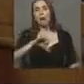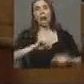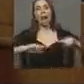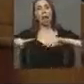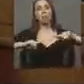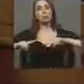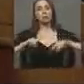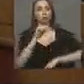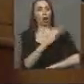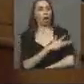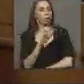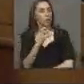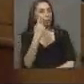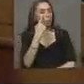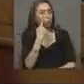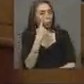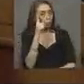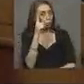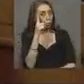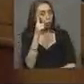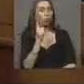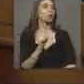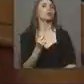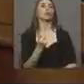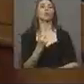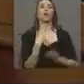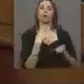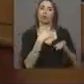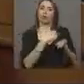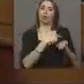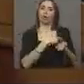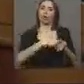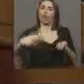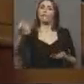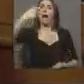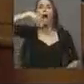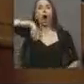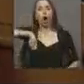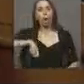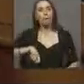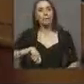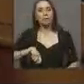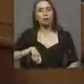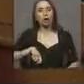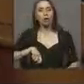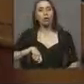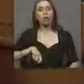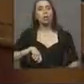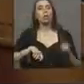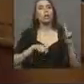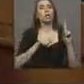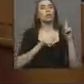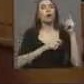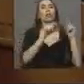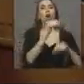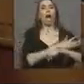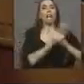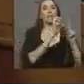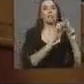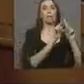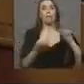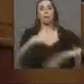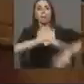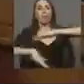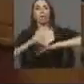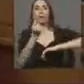Pero también pongámosle a ojo que no nos cobren a nosotros las comisiones que hacen por intermediaciones cuando hacen prácticas